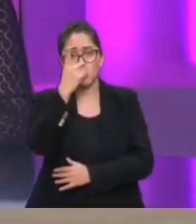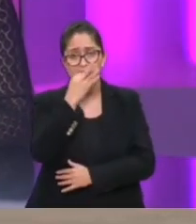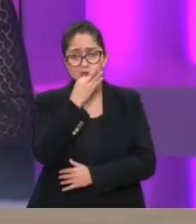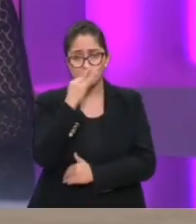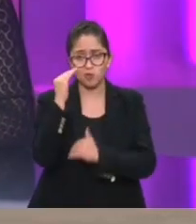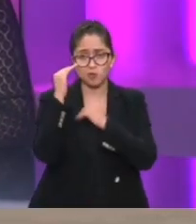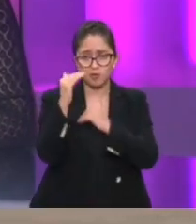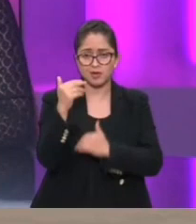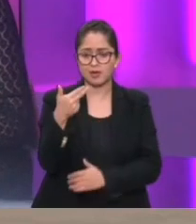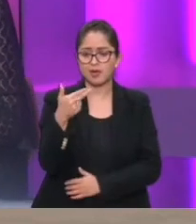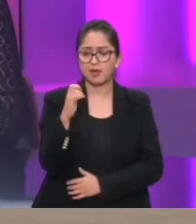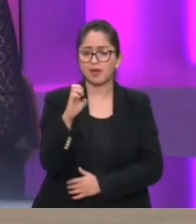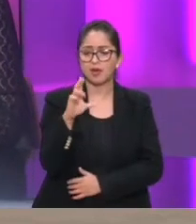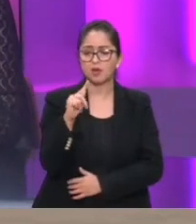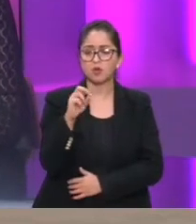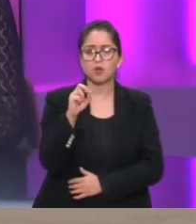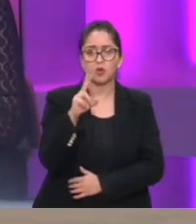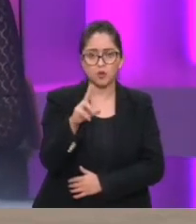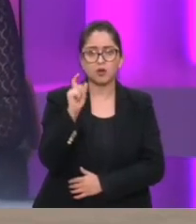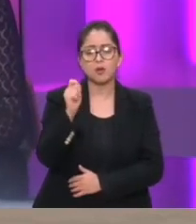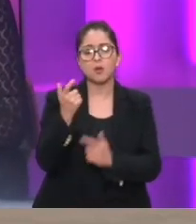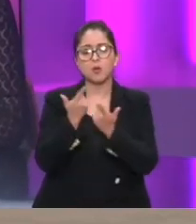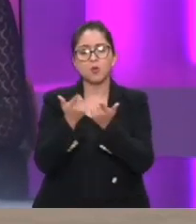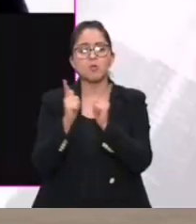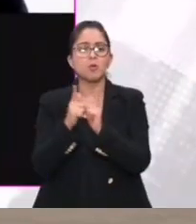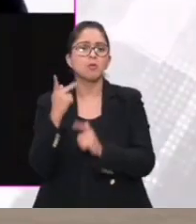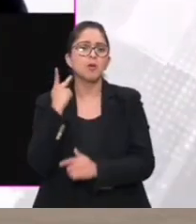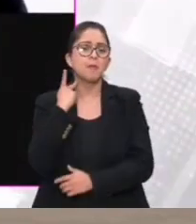a Héctor Jaime Ramírez, del Partido Acción Nacional.